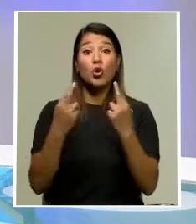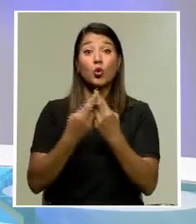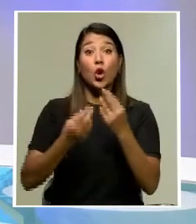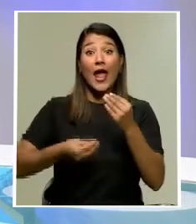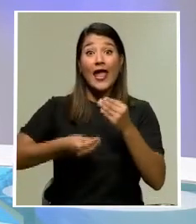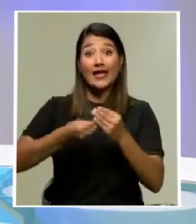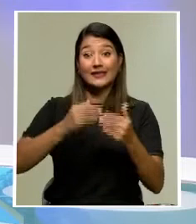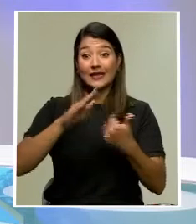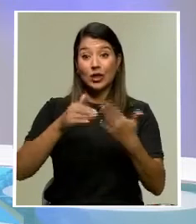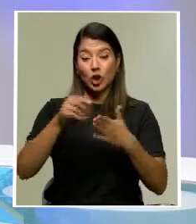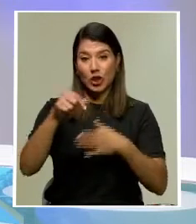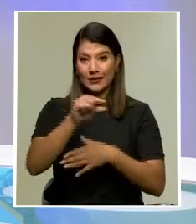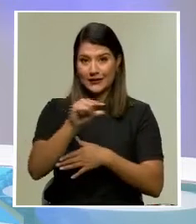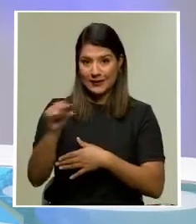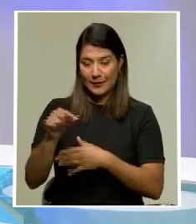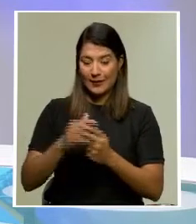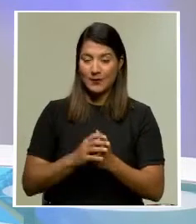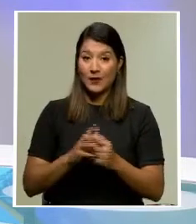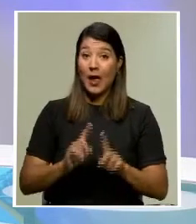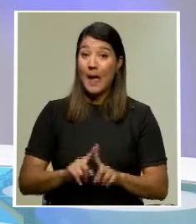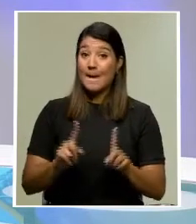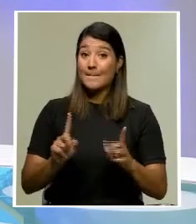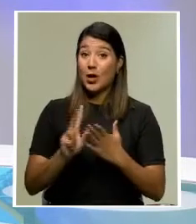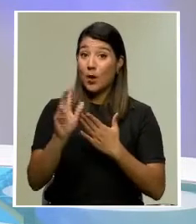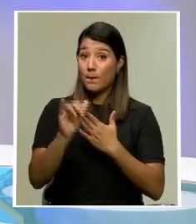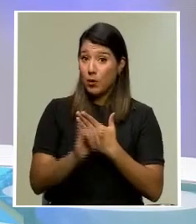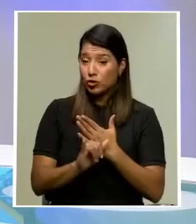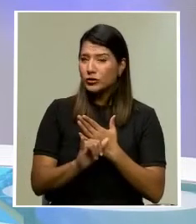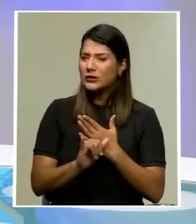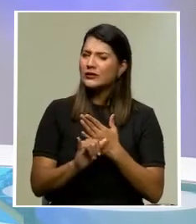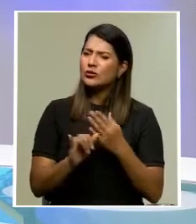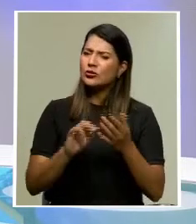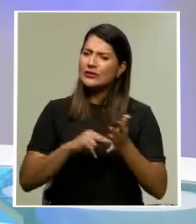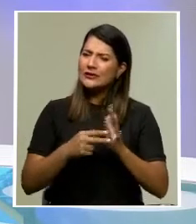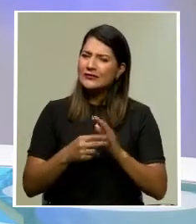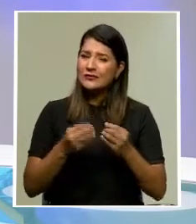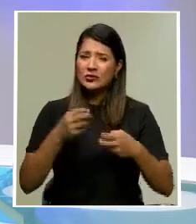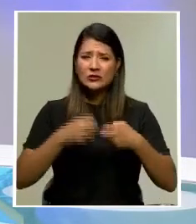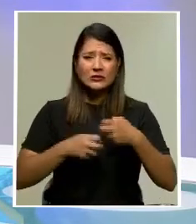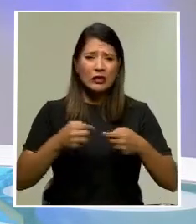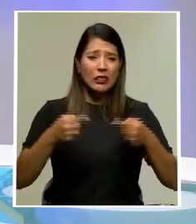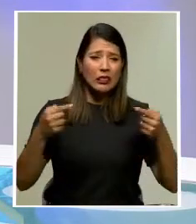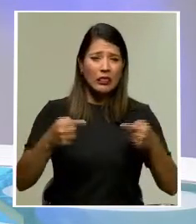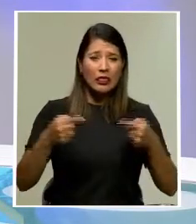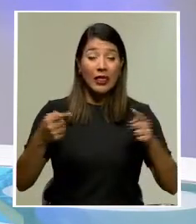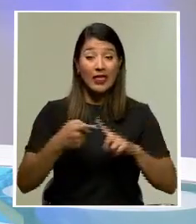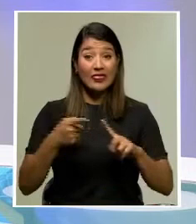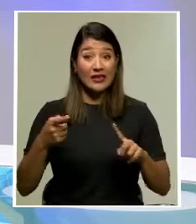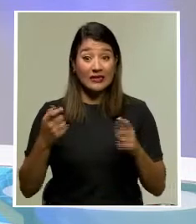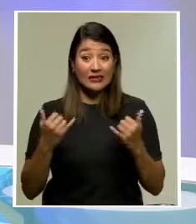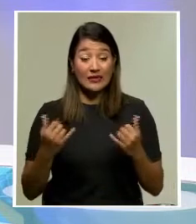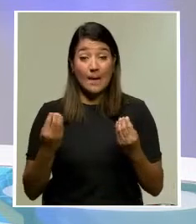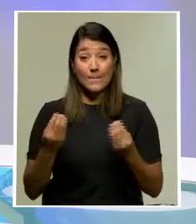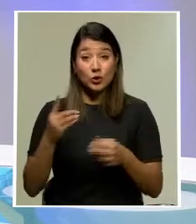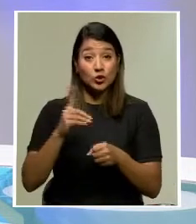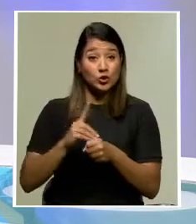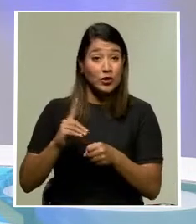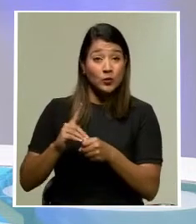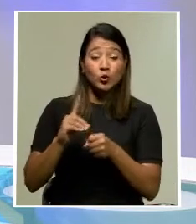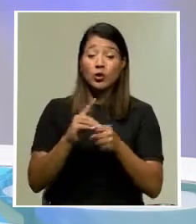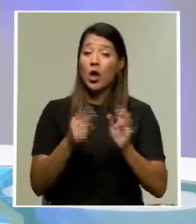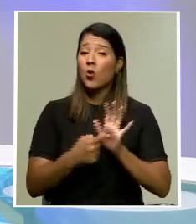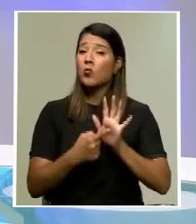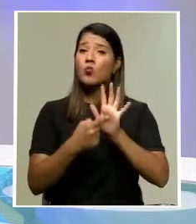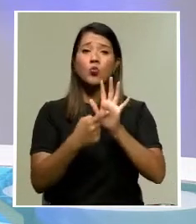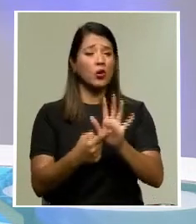la semana. Sin embargo, el proyecto es controversial y desde ya muchos legisladores dejan entrever que